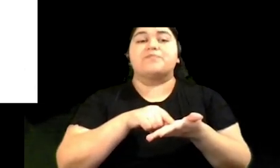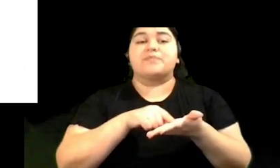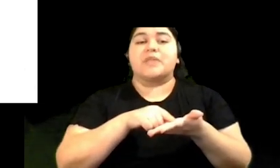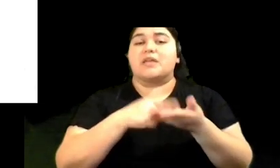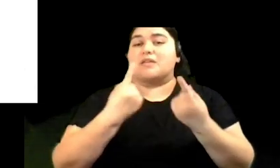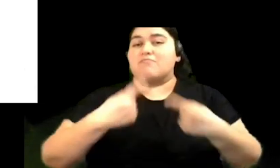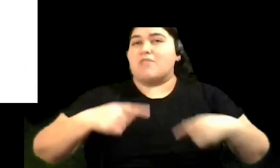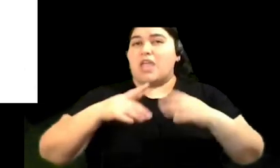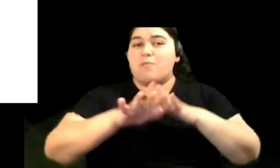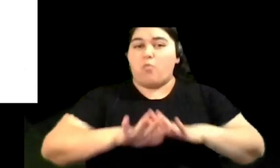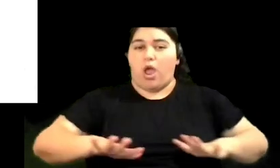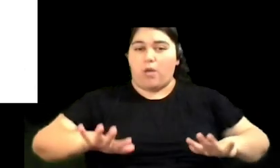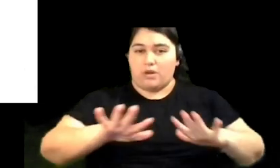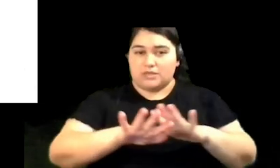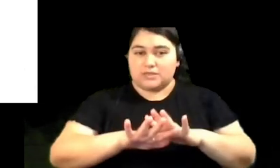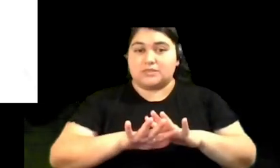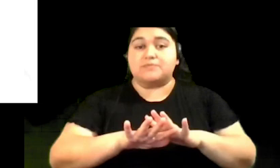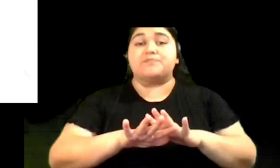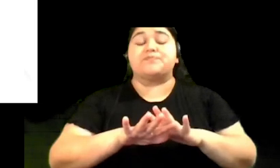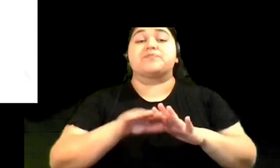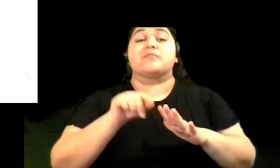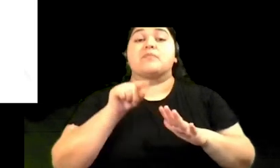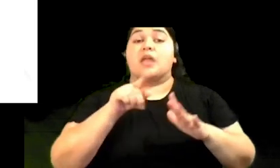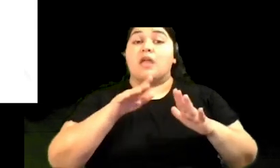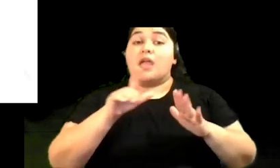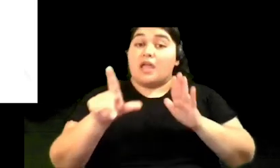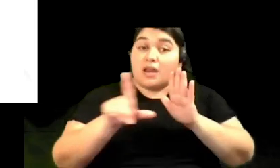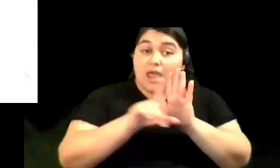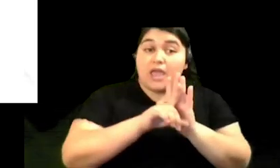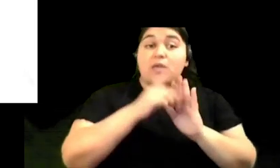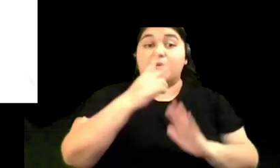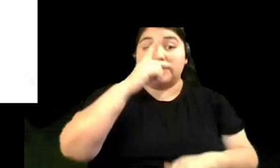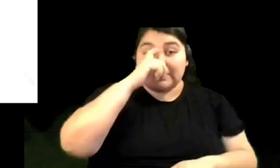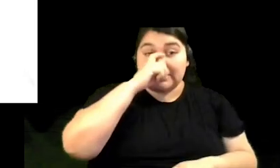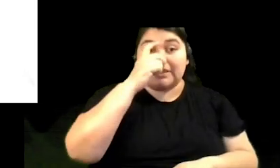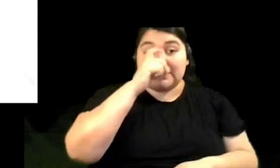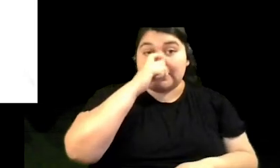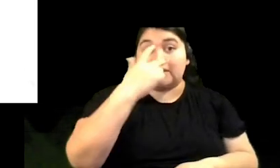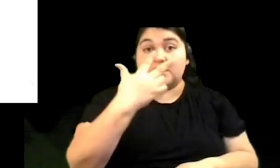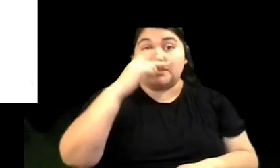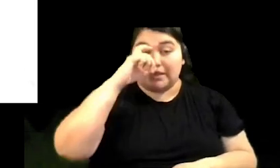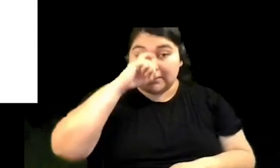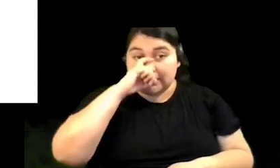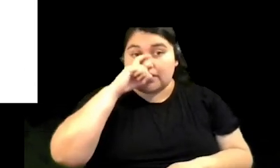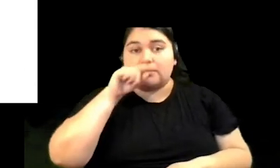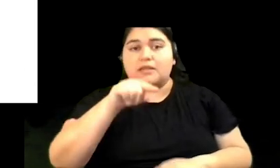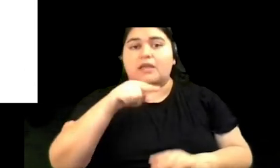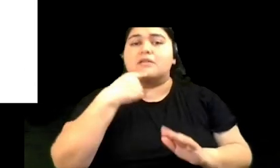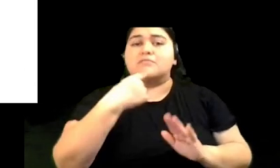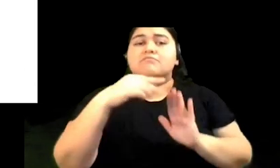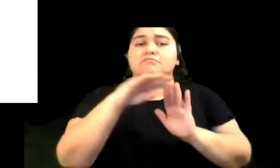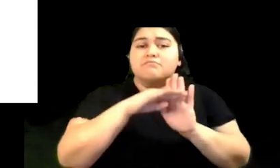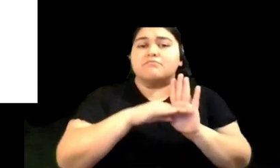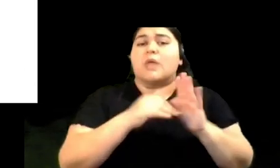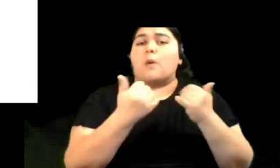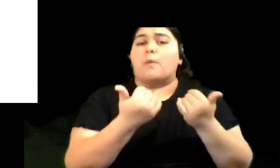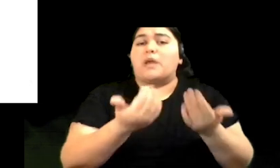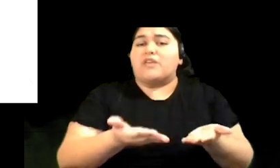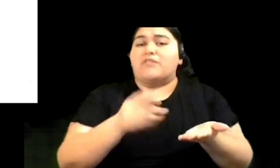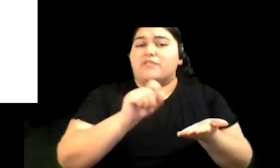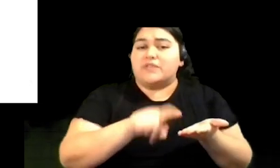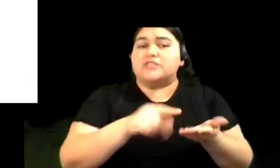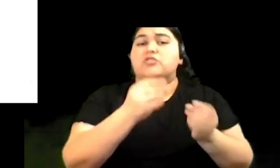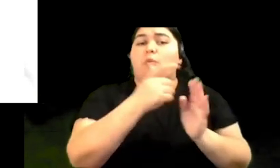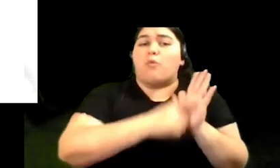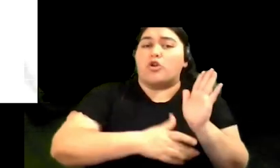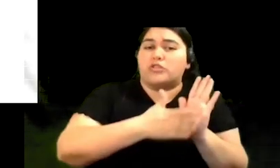inmuebles. Es decir, en la ley 27.737 establece beneficios en monotributo,